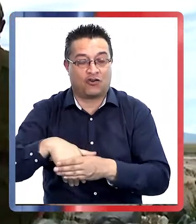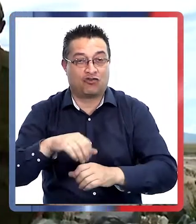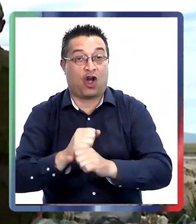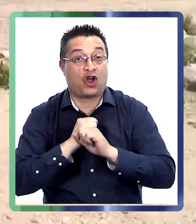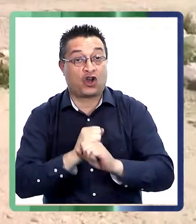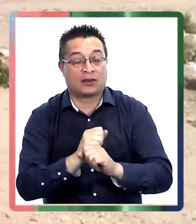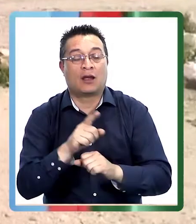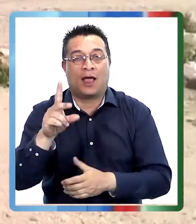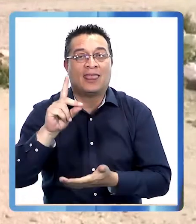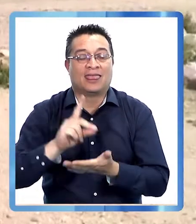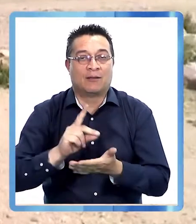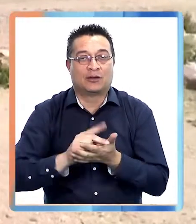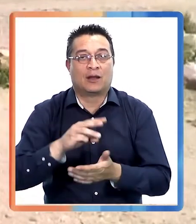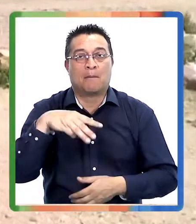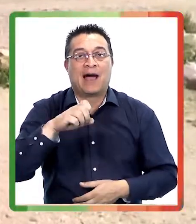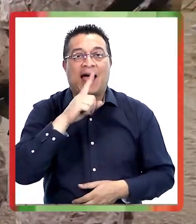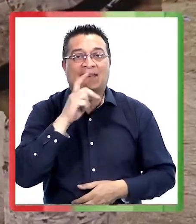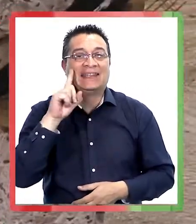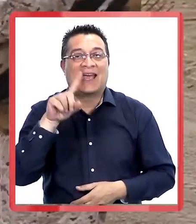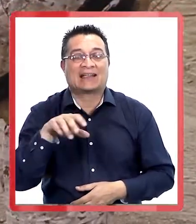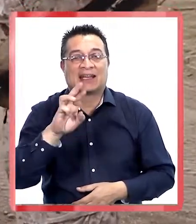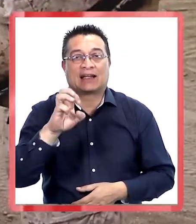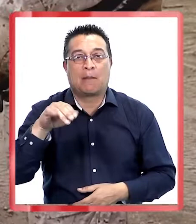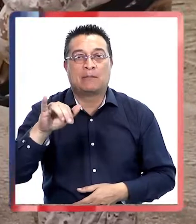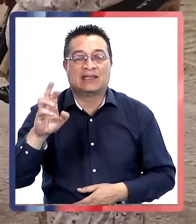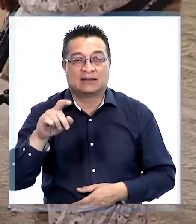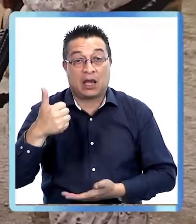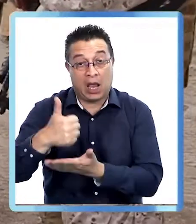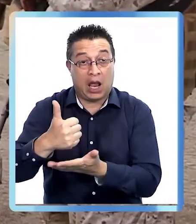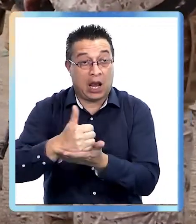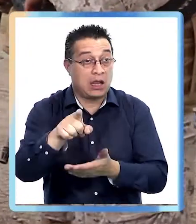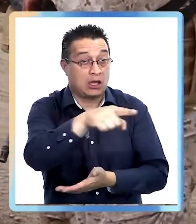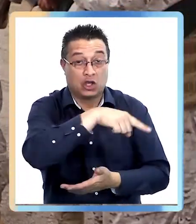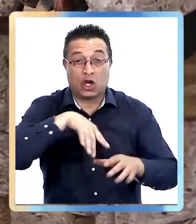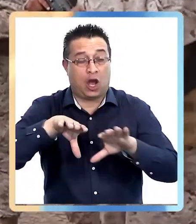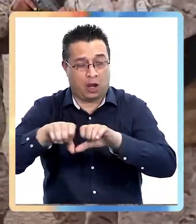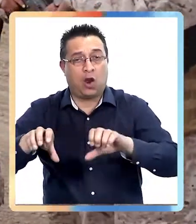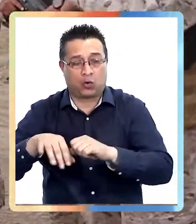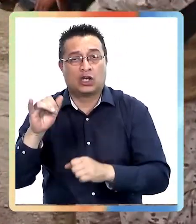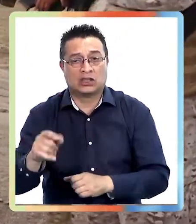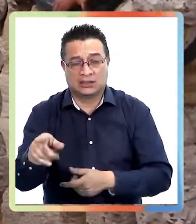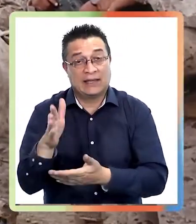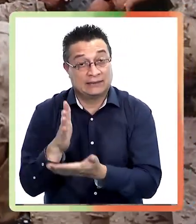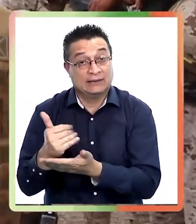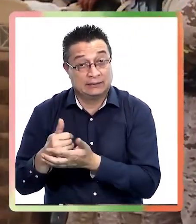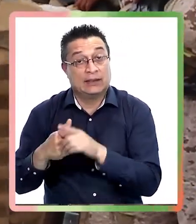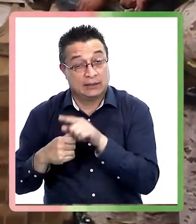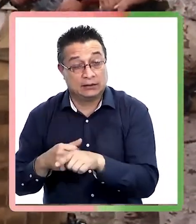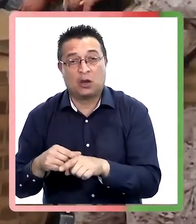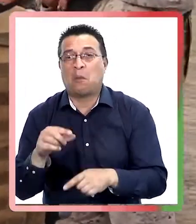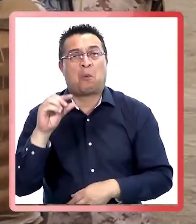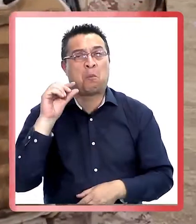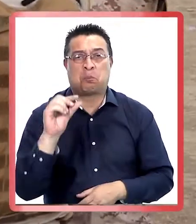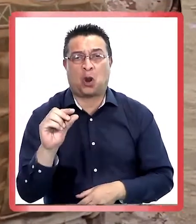en contra fue el diputado Matías Ramírez. Los alcaldes de la región coincidieron en que esta medida ha